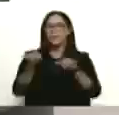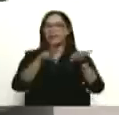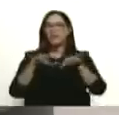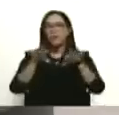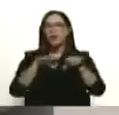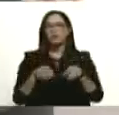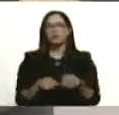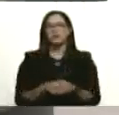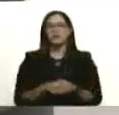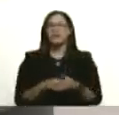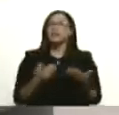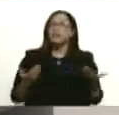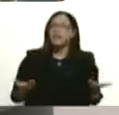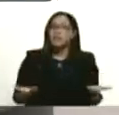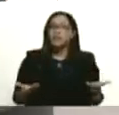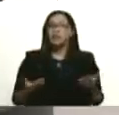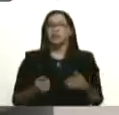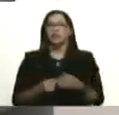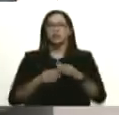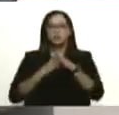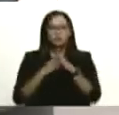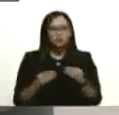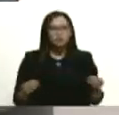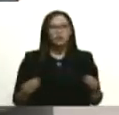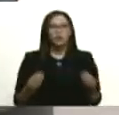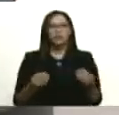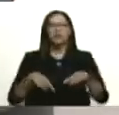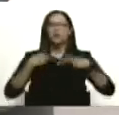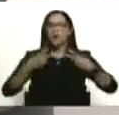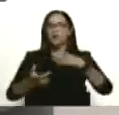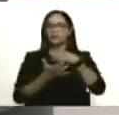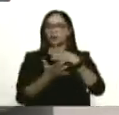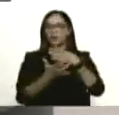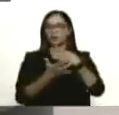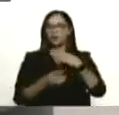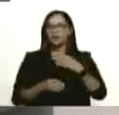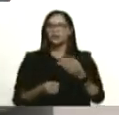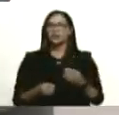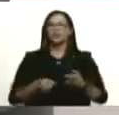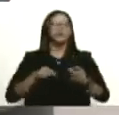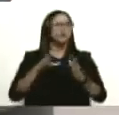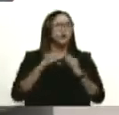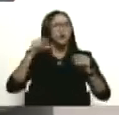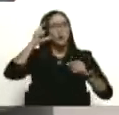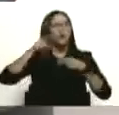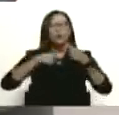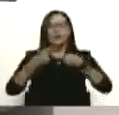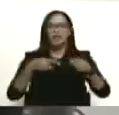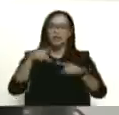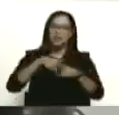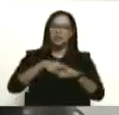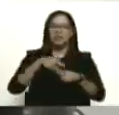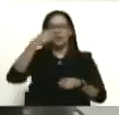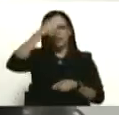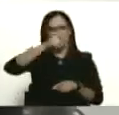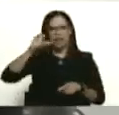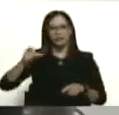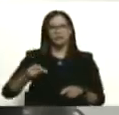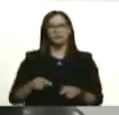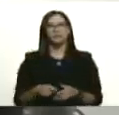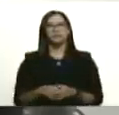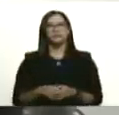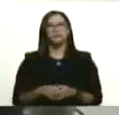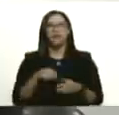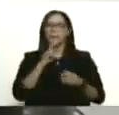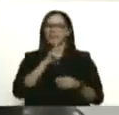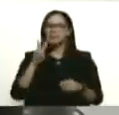mentira que a través de todas estas nuevas tecnologías se bombardea permanentemente sobre la gente. ¿No crees tú que luego de 22 años